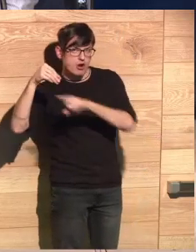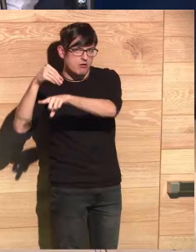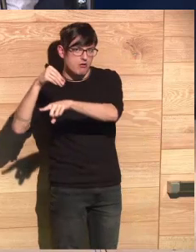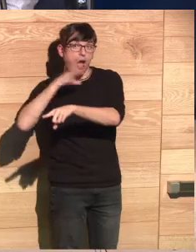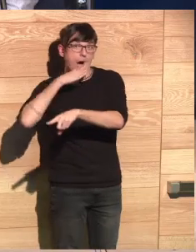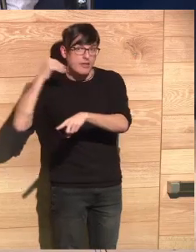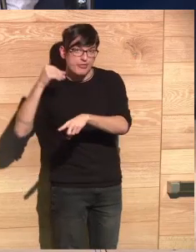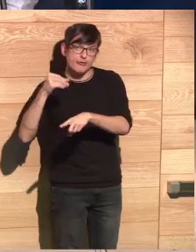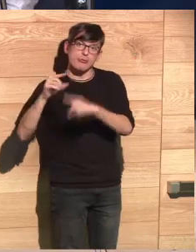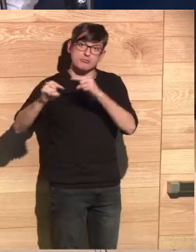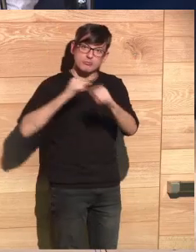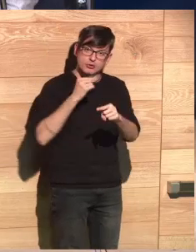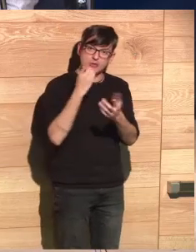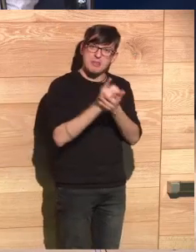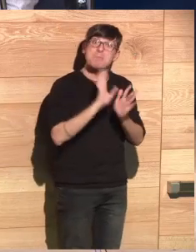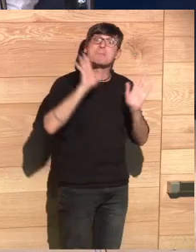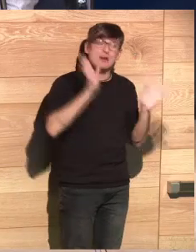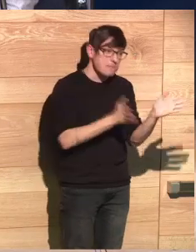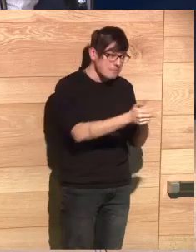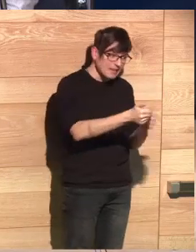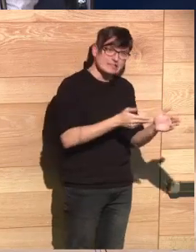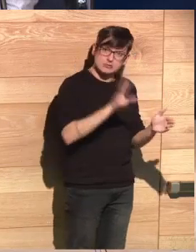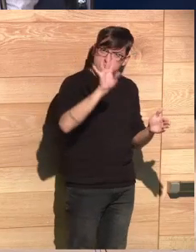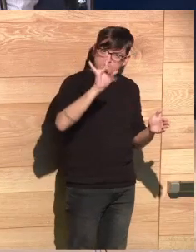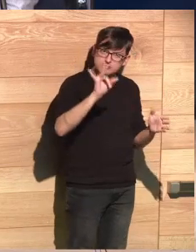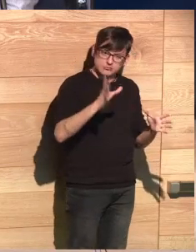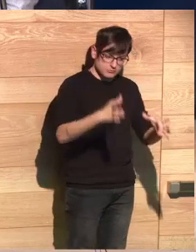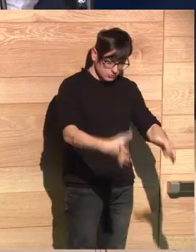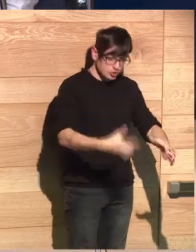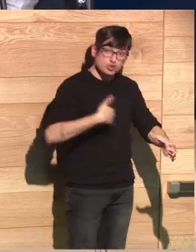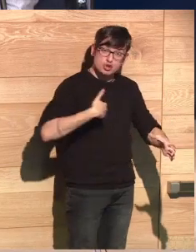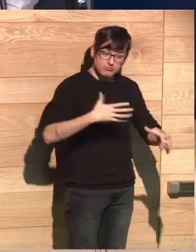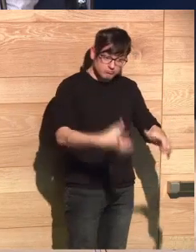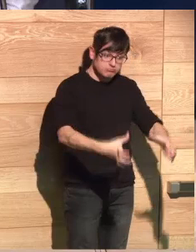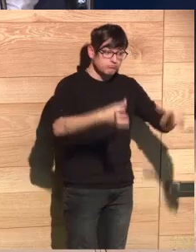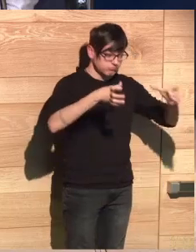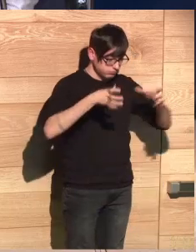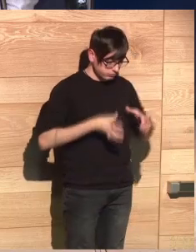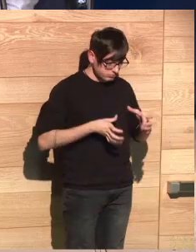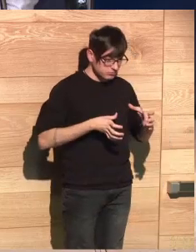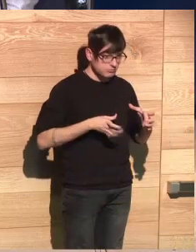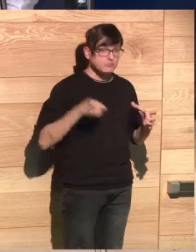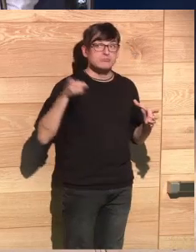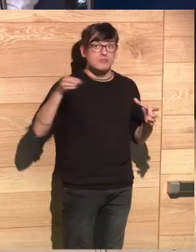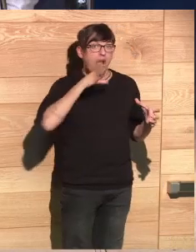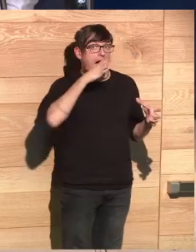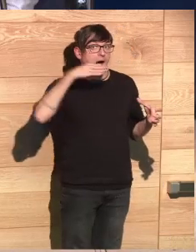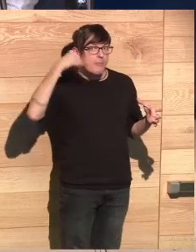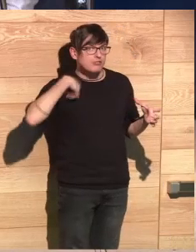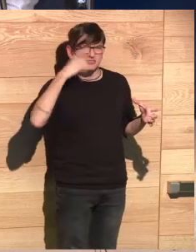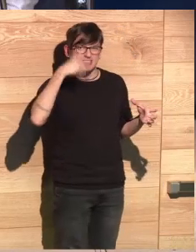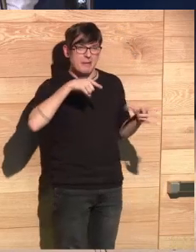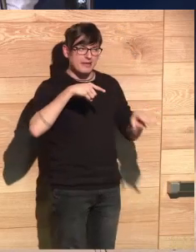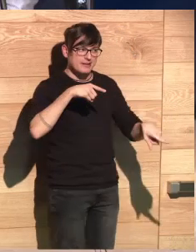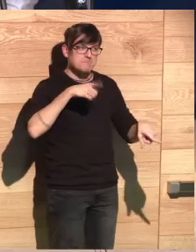paquete. Pero si el paquete sí que ha llegado y tú lo has recogido, pero dices que en realidad no estaba porque te lo han robado, Amazon no sabe